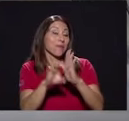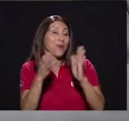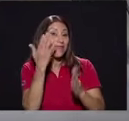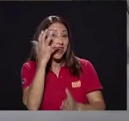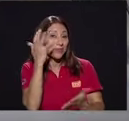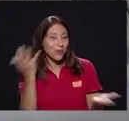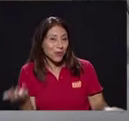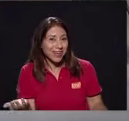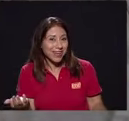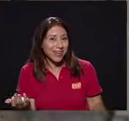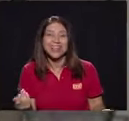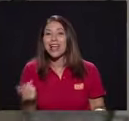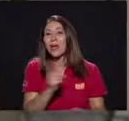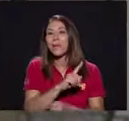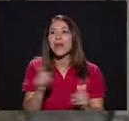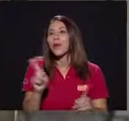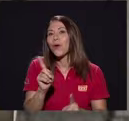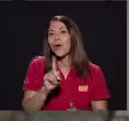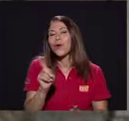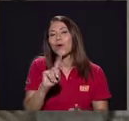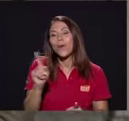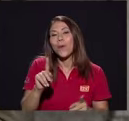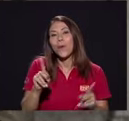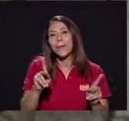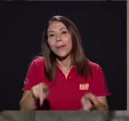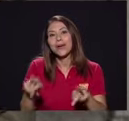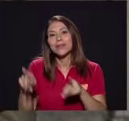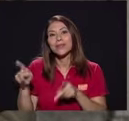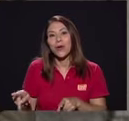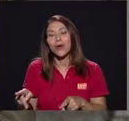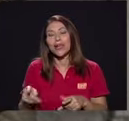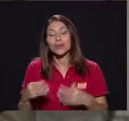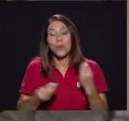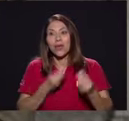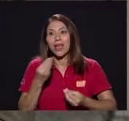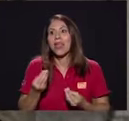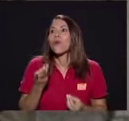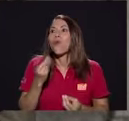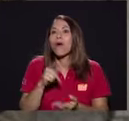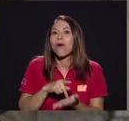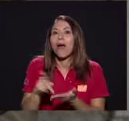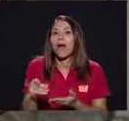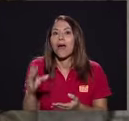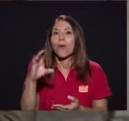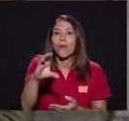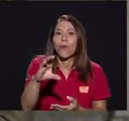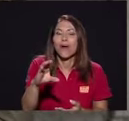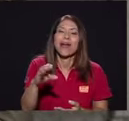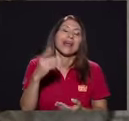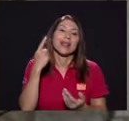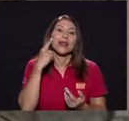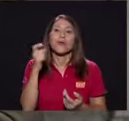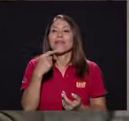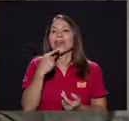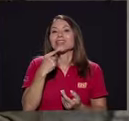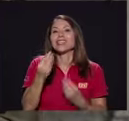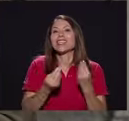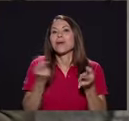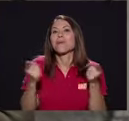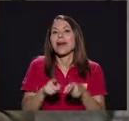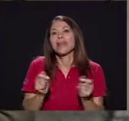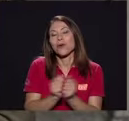Sí, pero y tampoco los van a saltar por el hecho de tener De los publicar salarios, el salario. lo van a saltar por lo que publican en Facebook, sí.